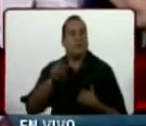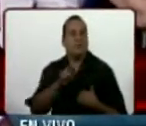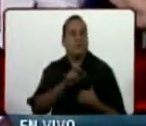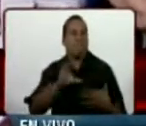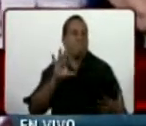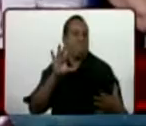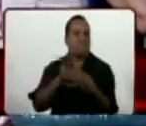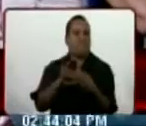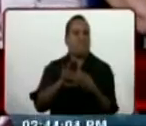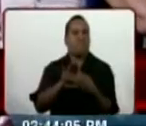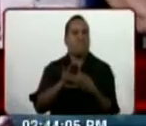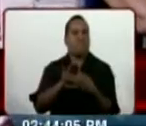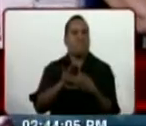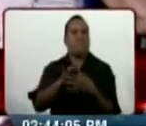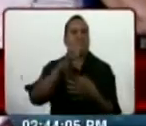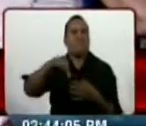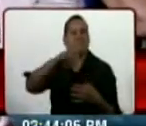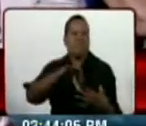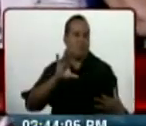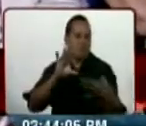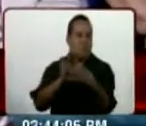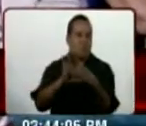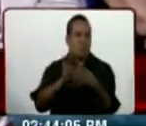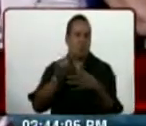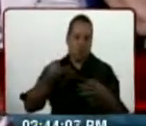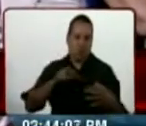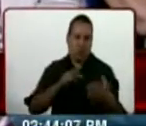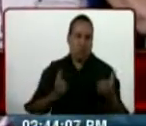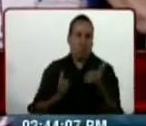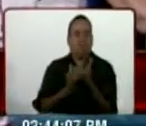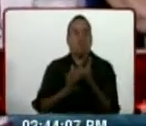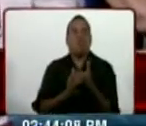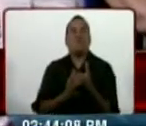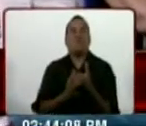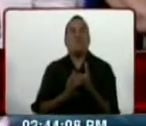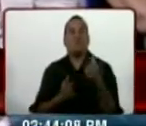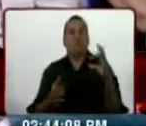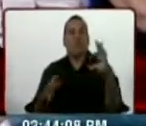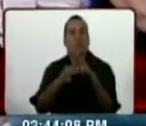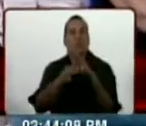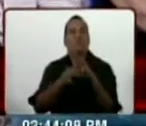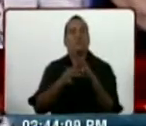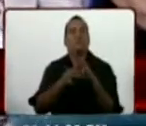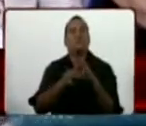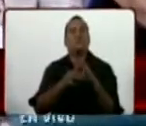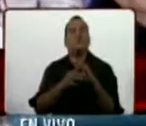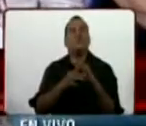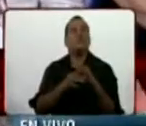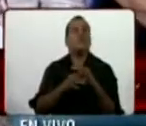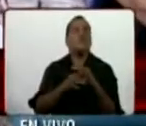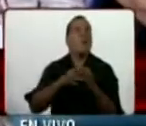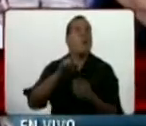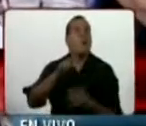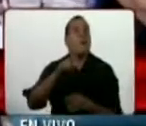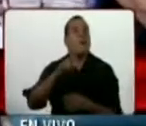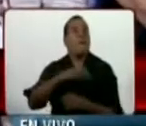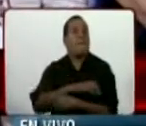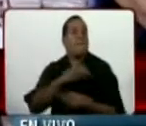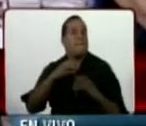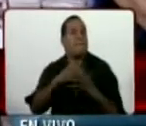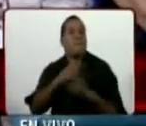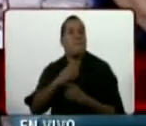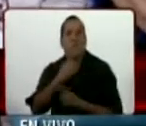dentro del fortalecimiento de una alianza con el Partido Socialista Unido de Venezuela que trasciende el tema